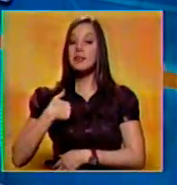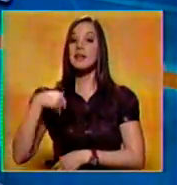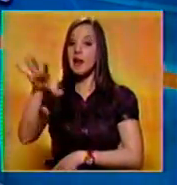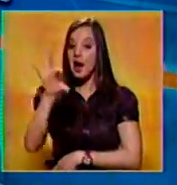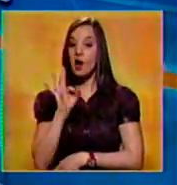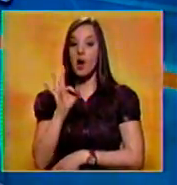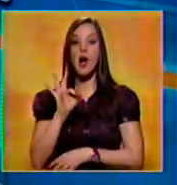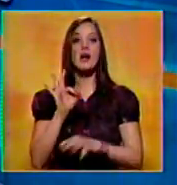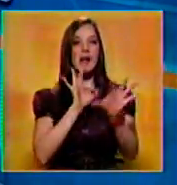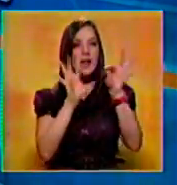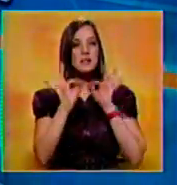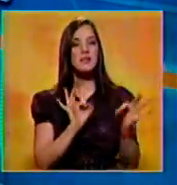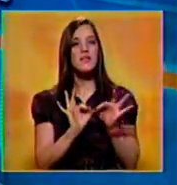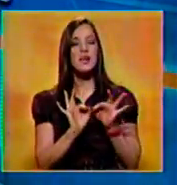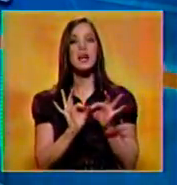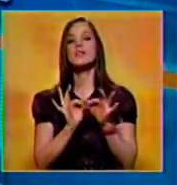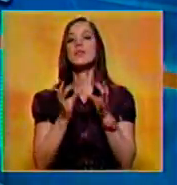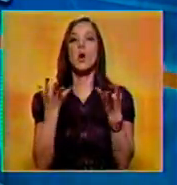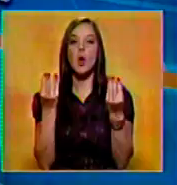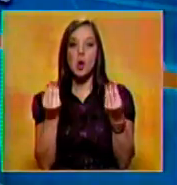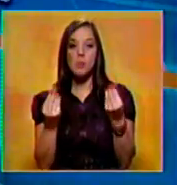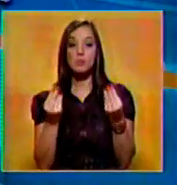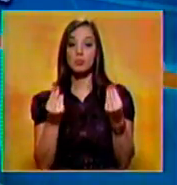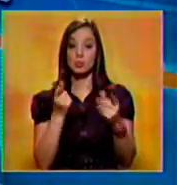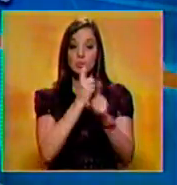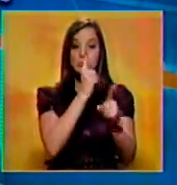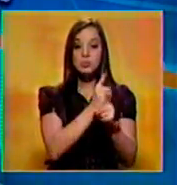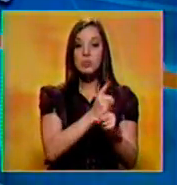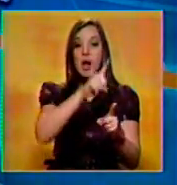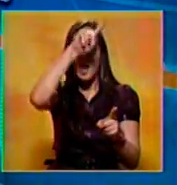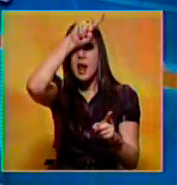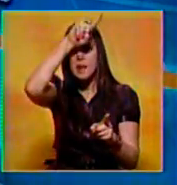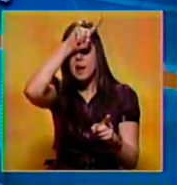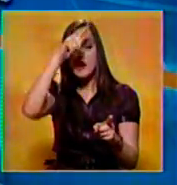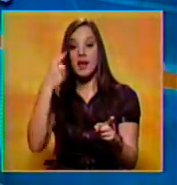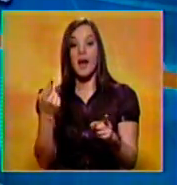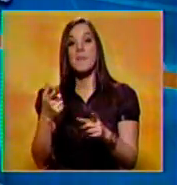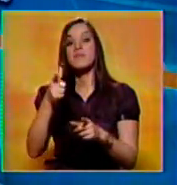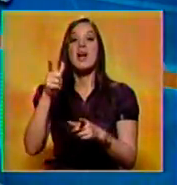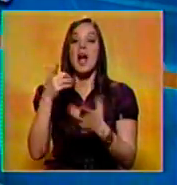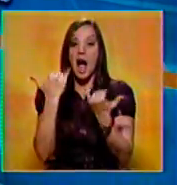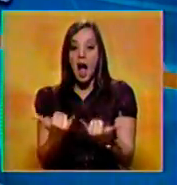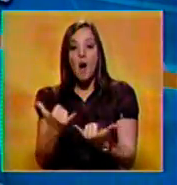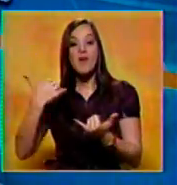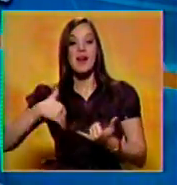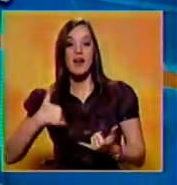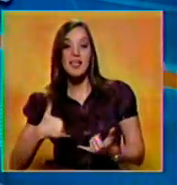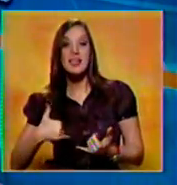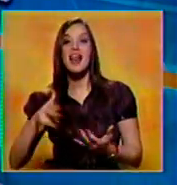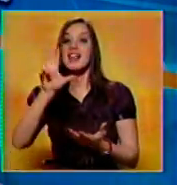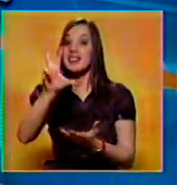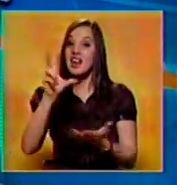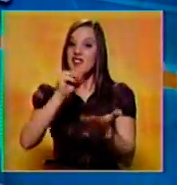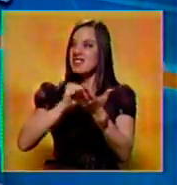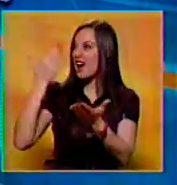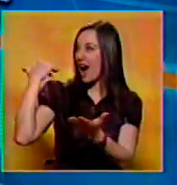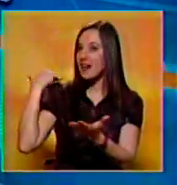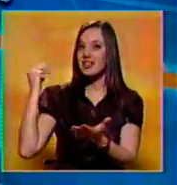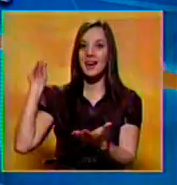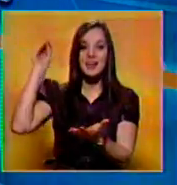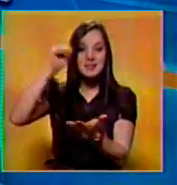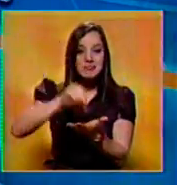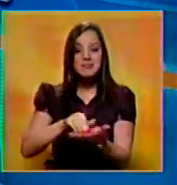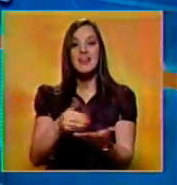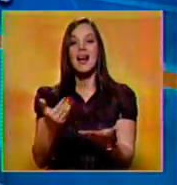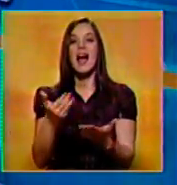una emocionante tanda de penales ante Holanda y se medirá a Alemania. La albiceleste chocará con los teutones por tercera ocasión en los mundiales, luego de vencerlos en la